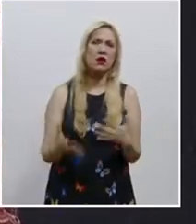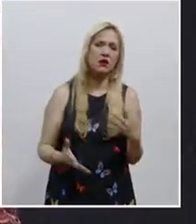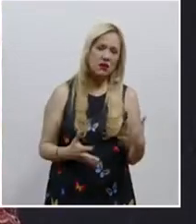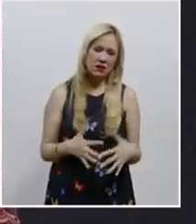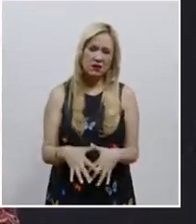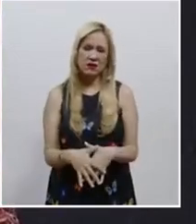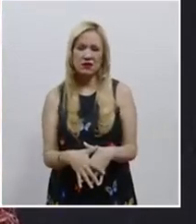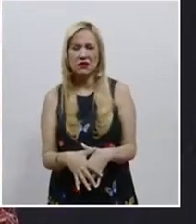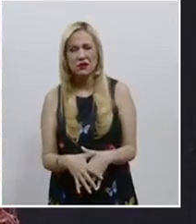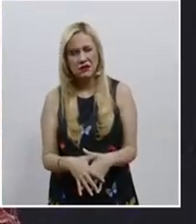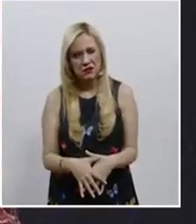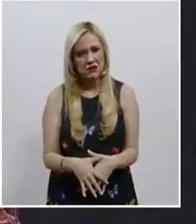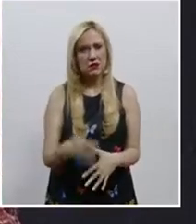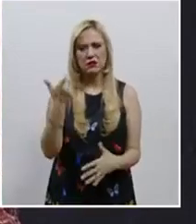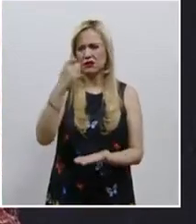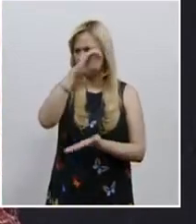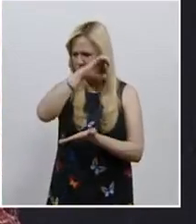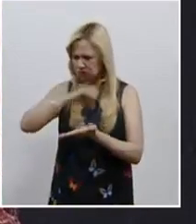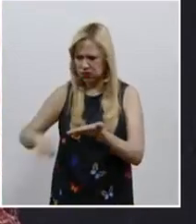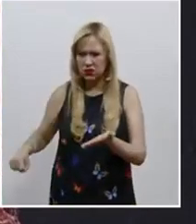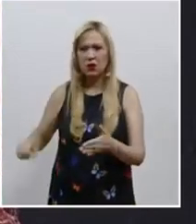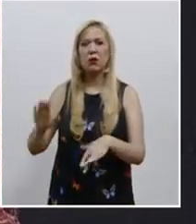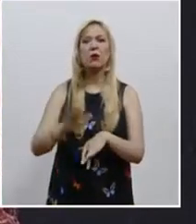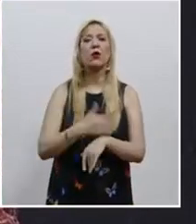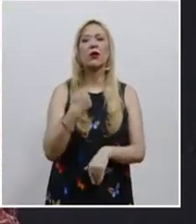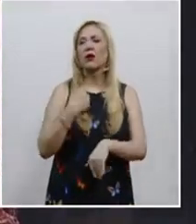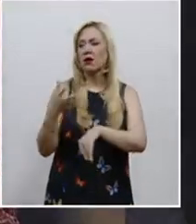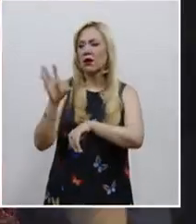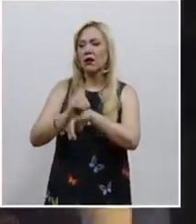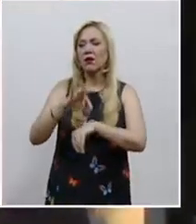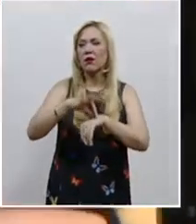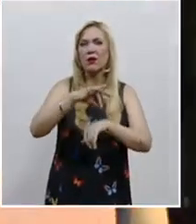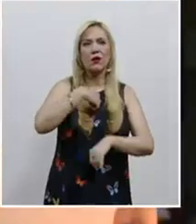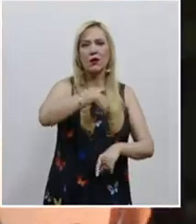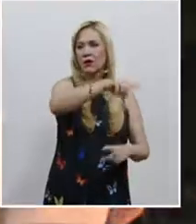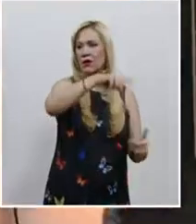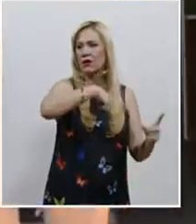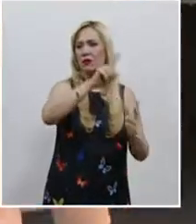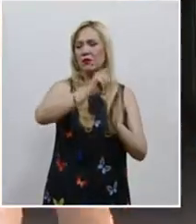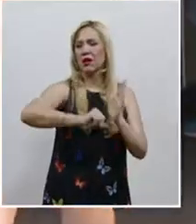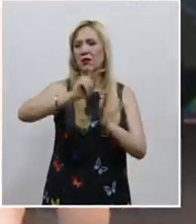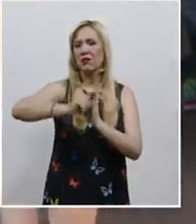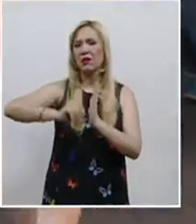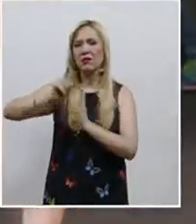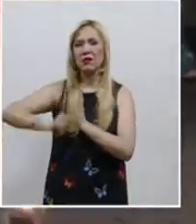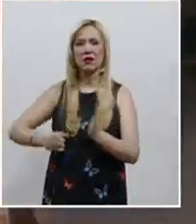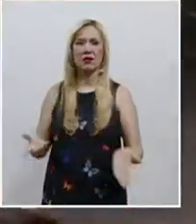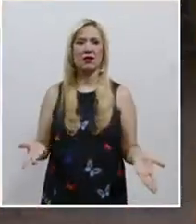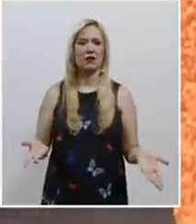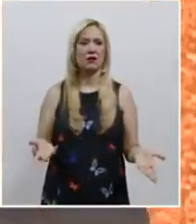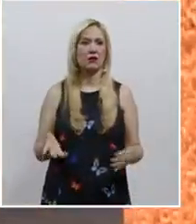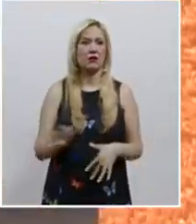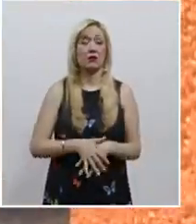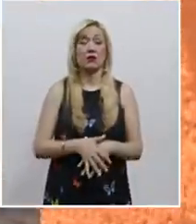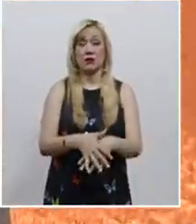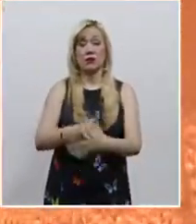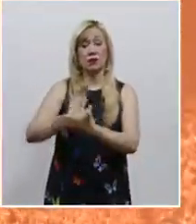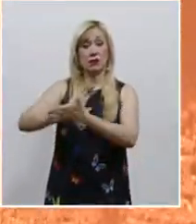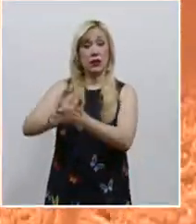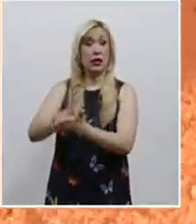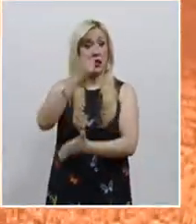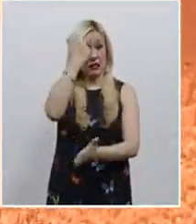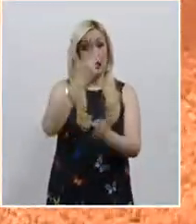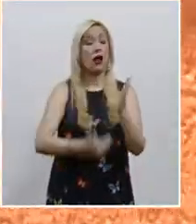embarazada, descuentos económicos por ejercer licencias médicas. La discriminación laboral por embarazo está tipificada como delito